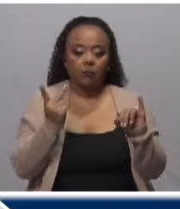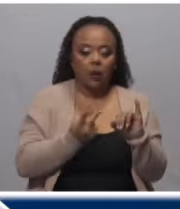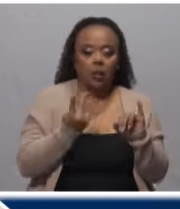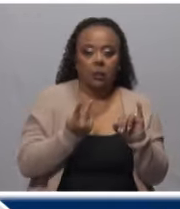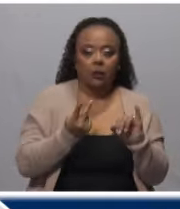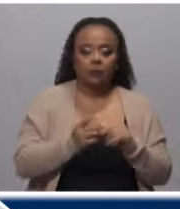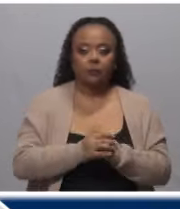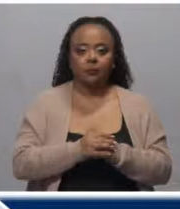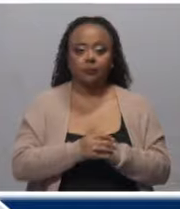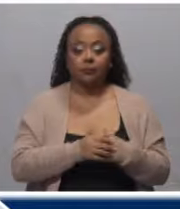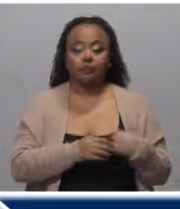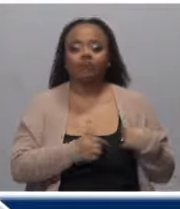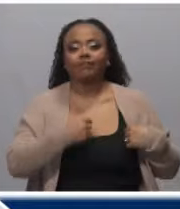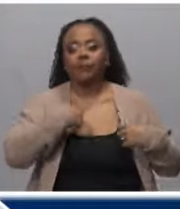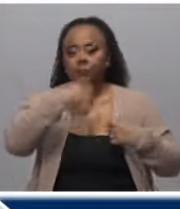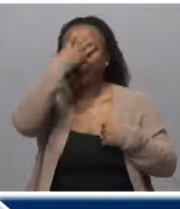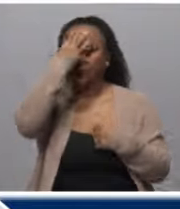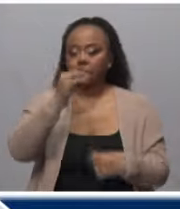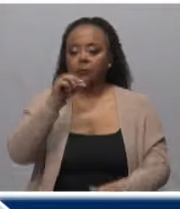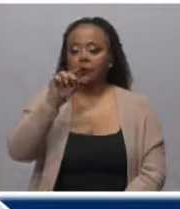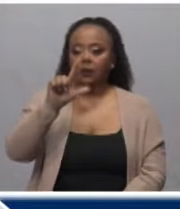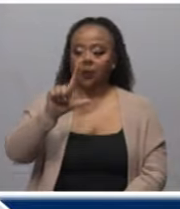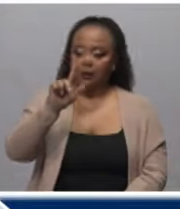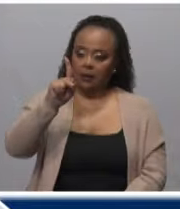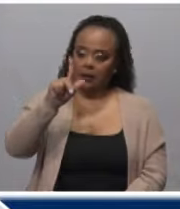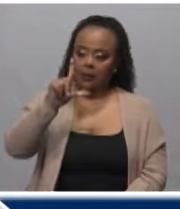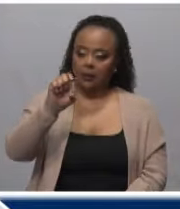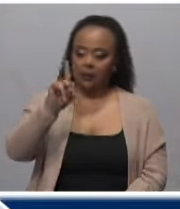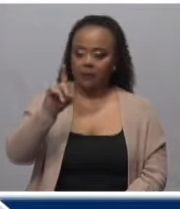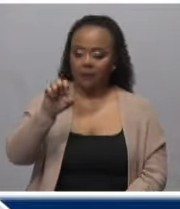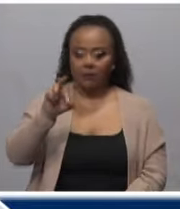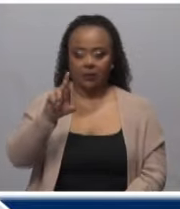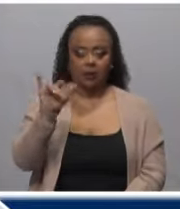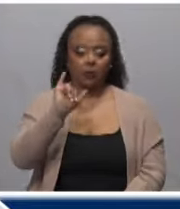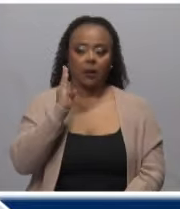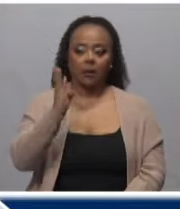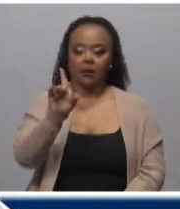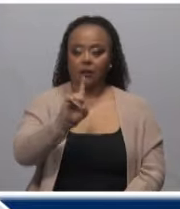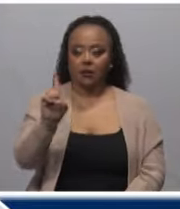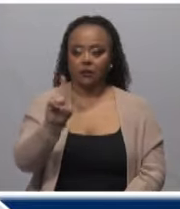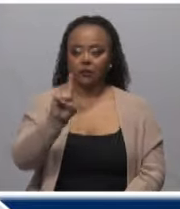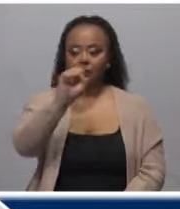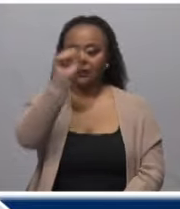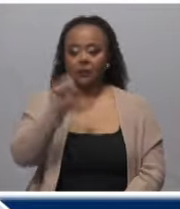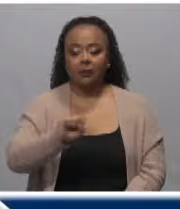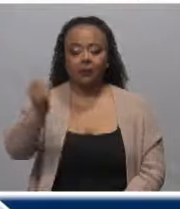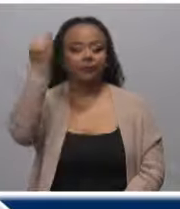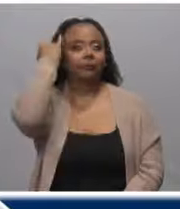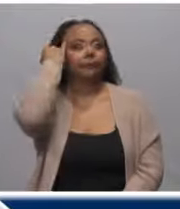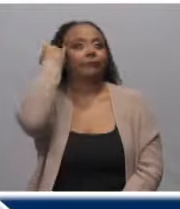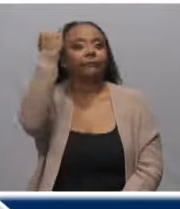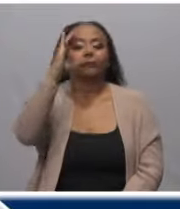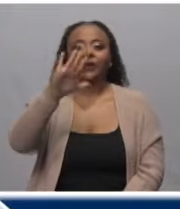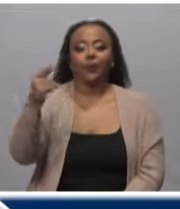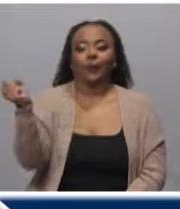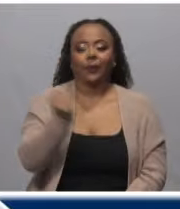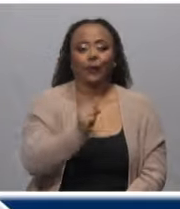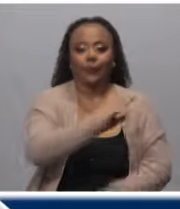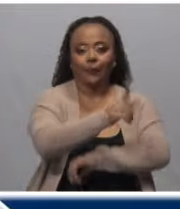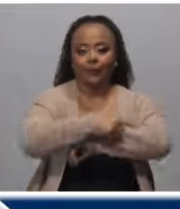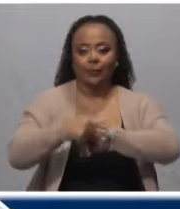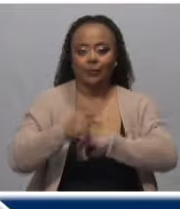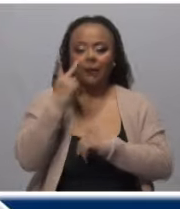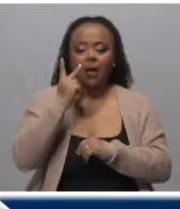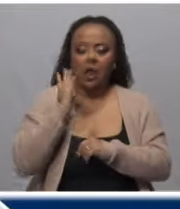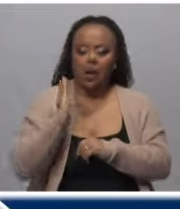volanteando y yo creo que c no ha terminado de ser el lateral derecho que sapriza idealizó cuando lo trajo de puntaarenas que se